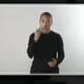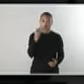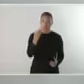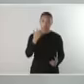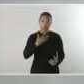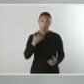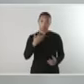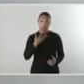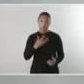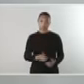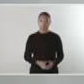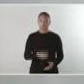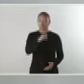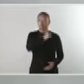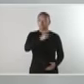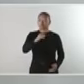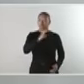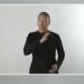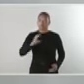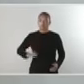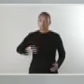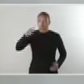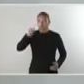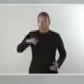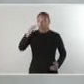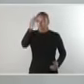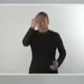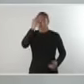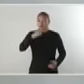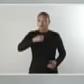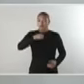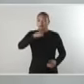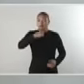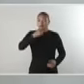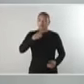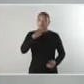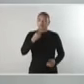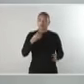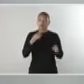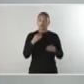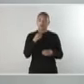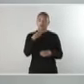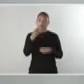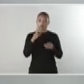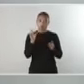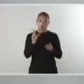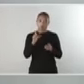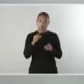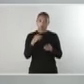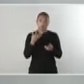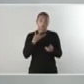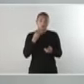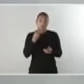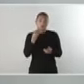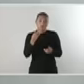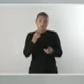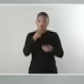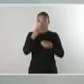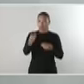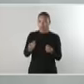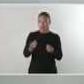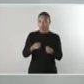les queda los candidatos también saben que los micrófonos estarán abiertos únicamente en el momento de su intervención